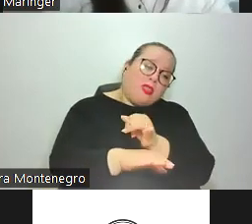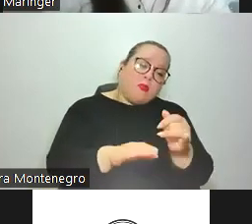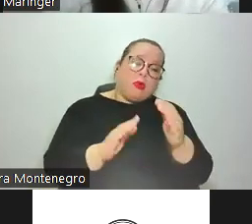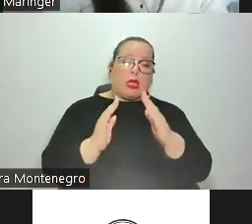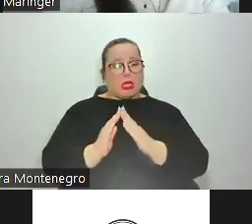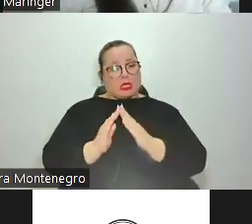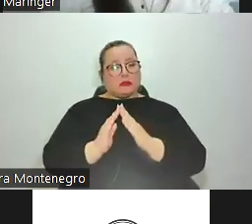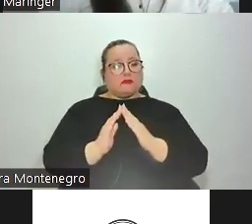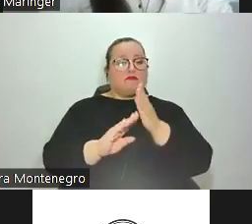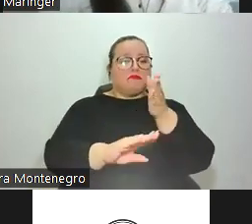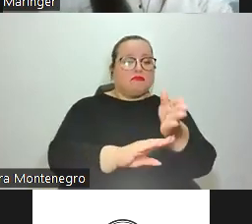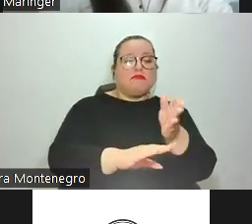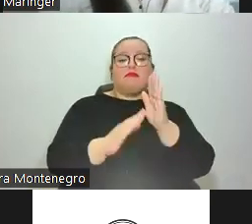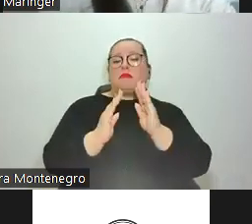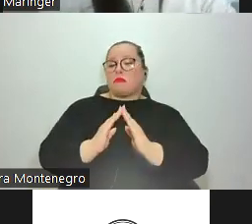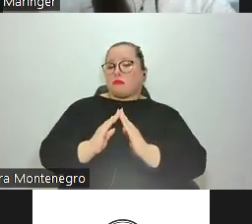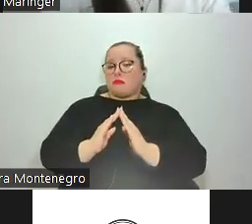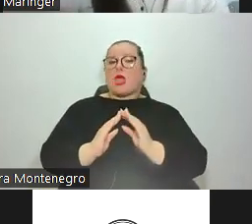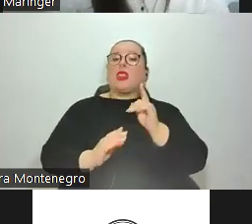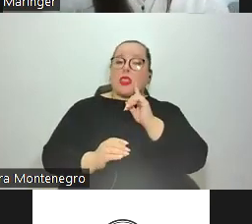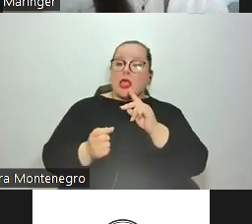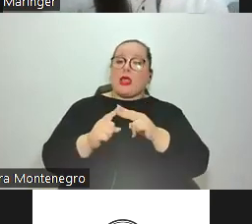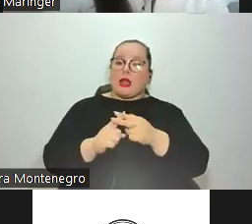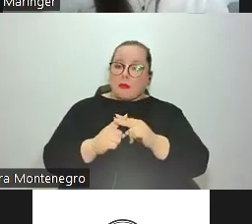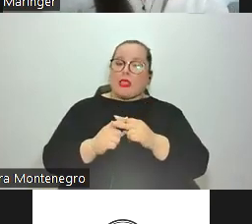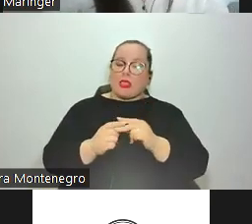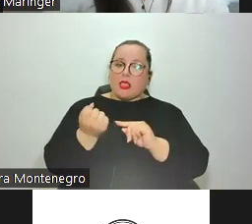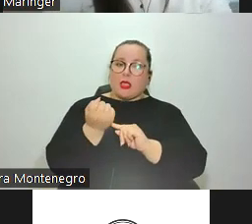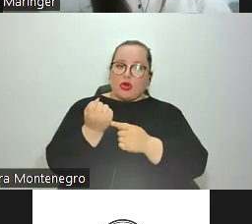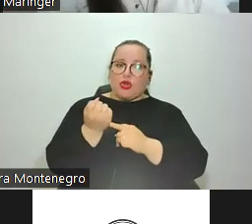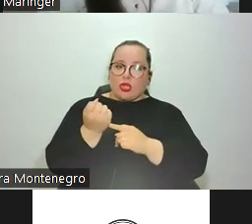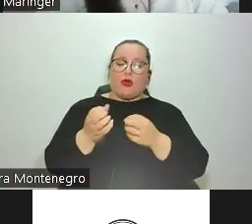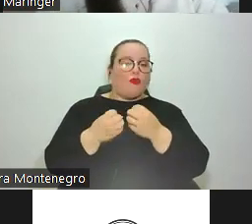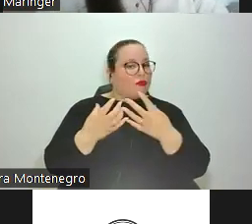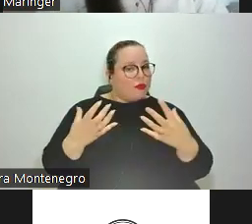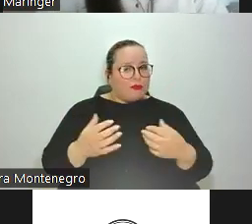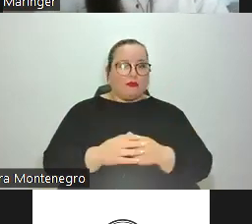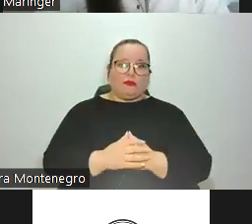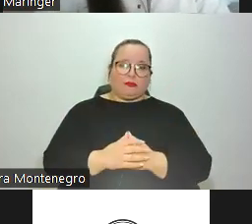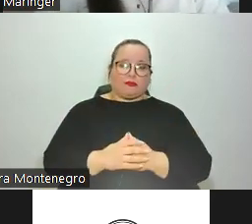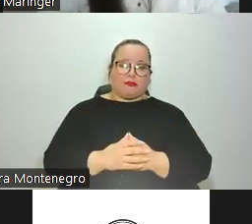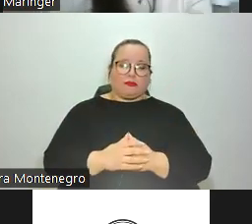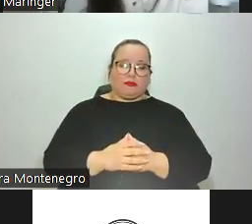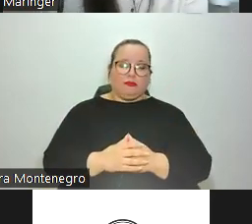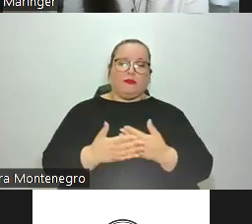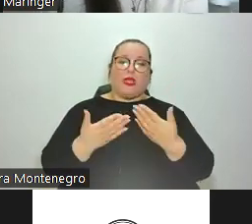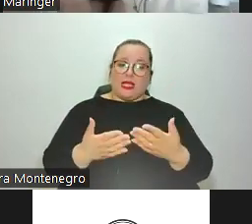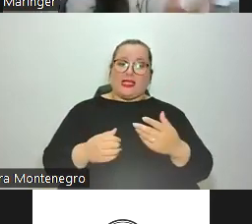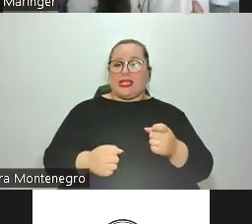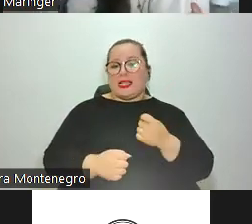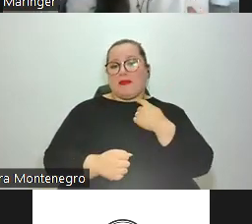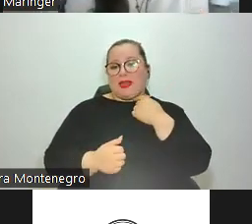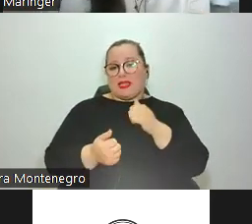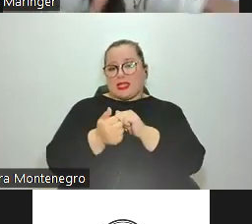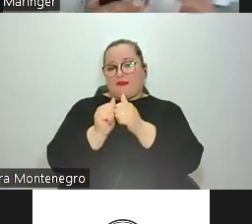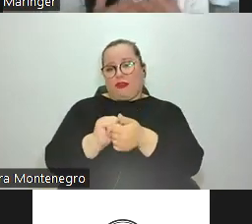Empezamos a ocupar mucho más las herramientas tecnológicas, se desarrollaron muchos temas tecnológicos, entonces esa amenaza se